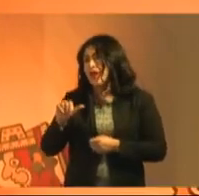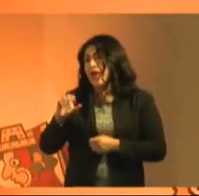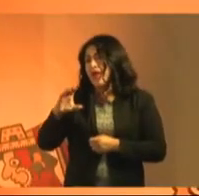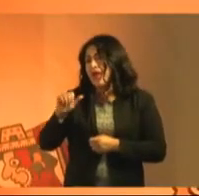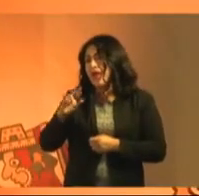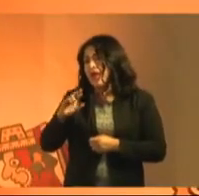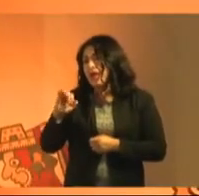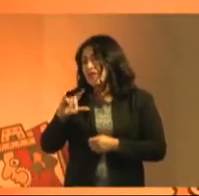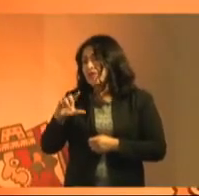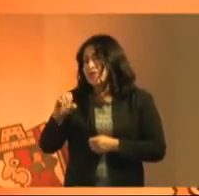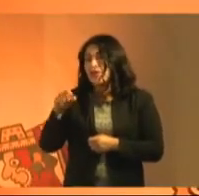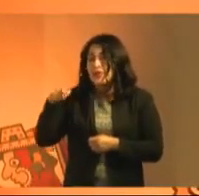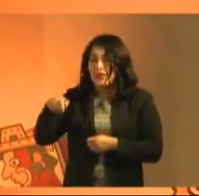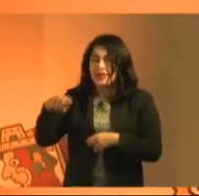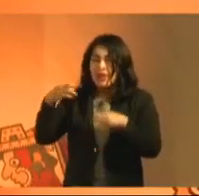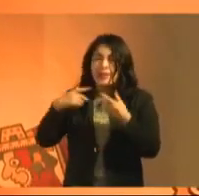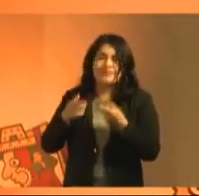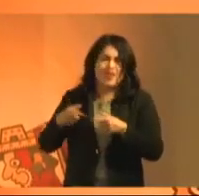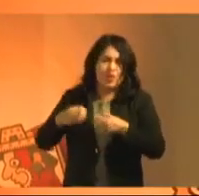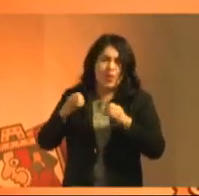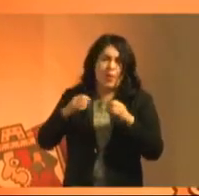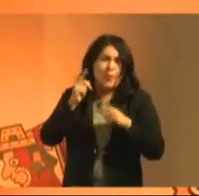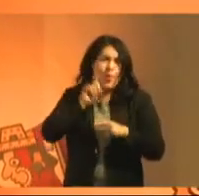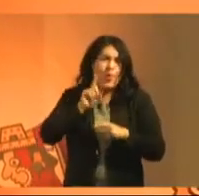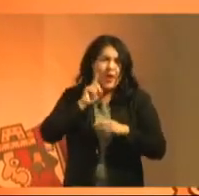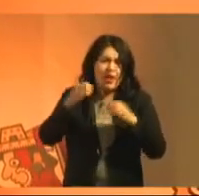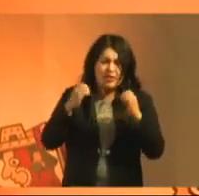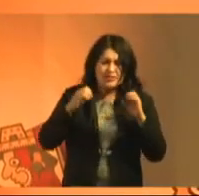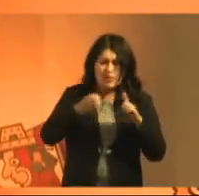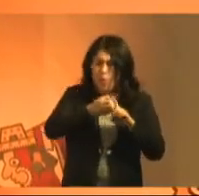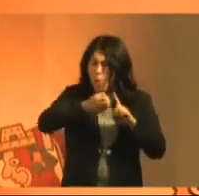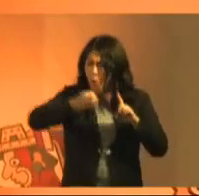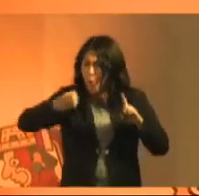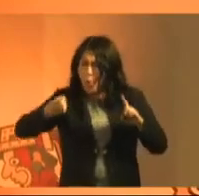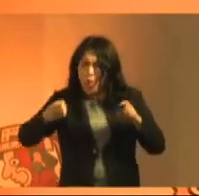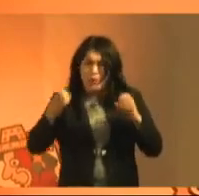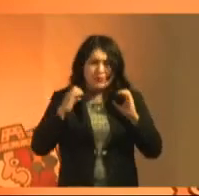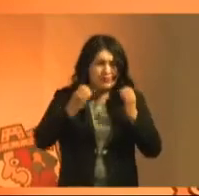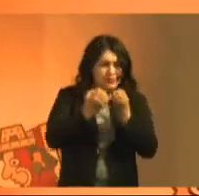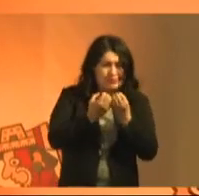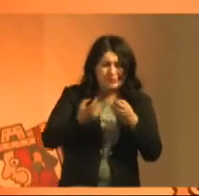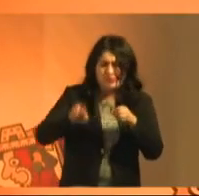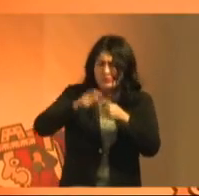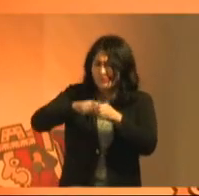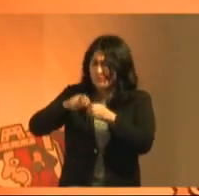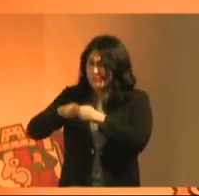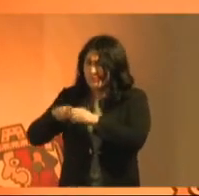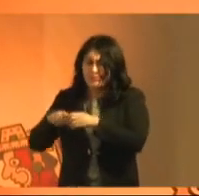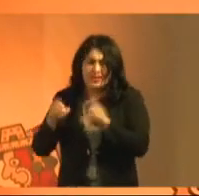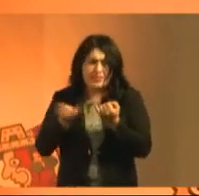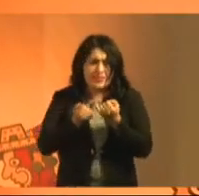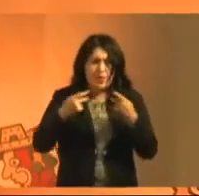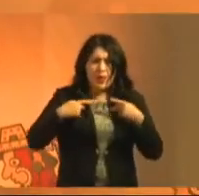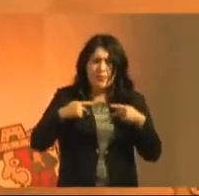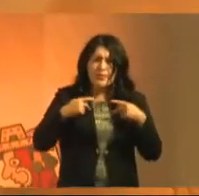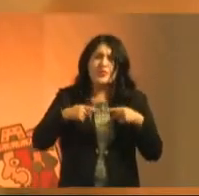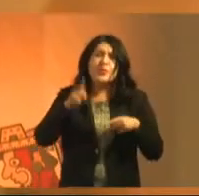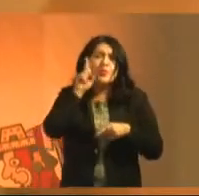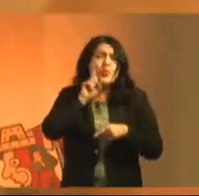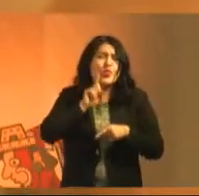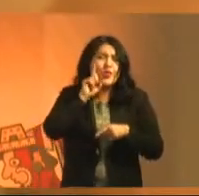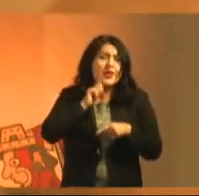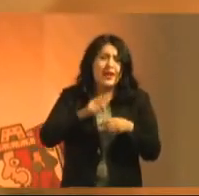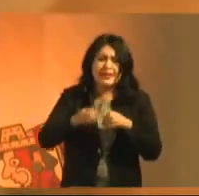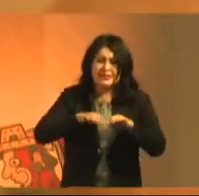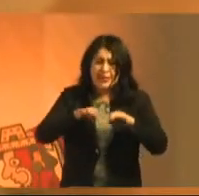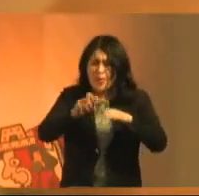feminista muy aguerrida organizadora de mujeres organizadora de mí quien era su organizadora de obreras era una mujer que impulsó los derechos